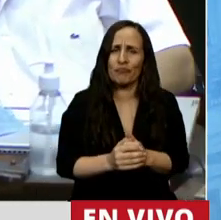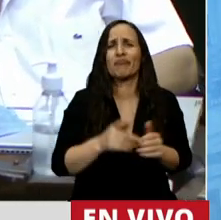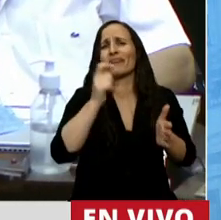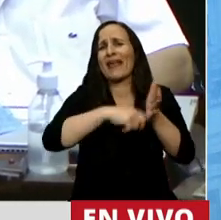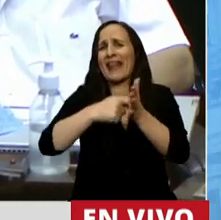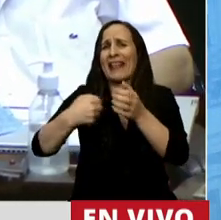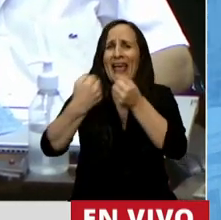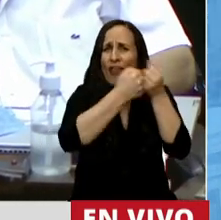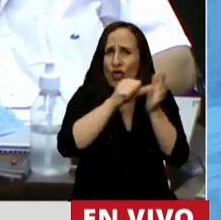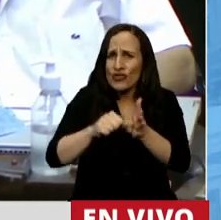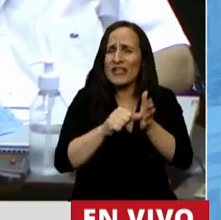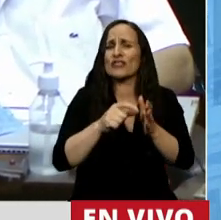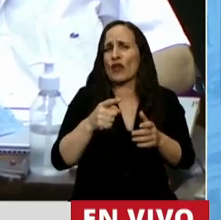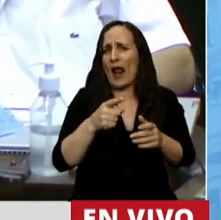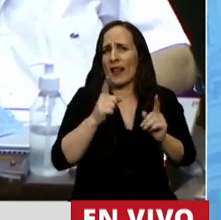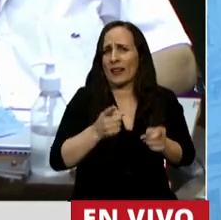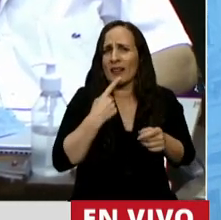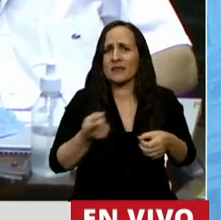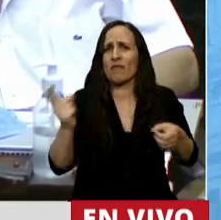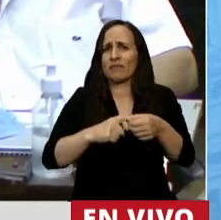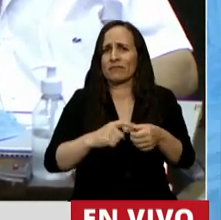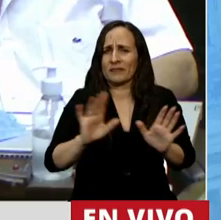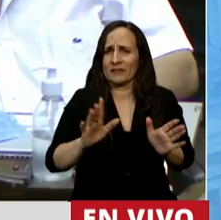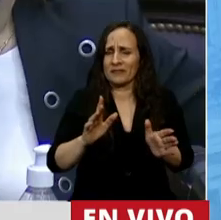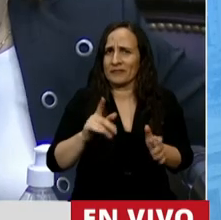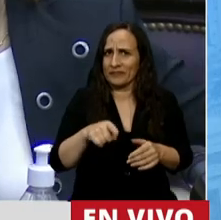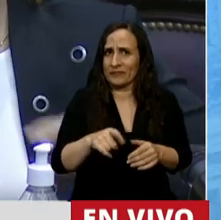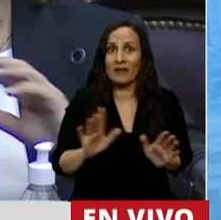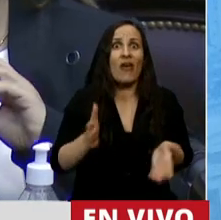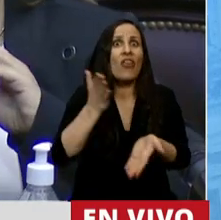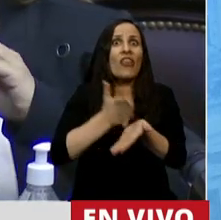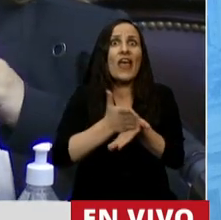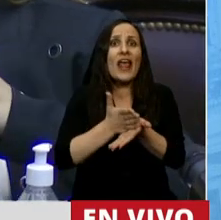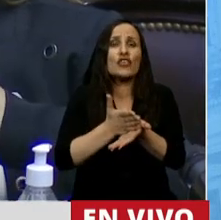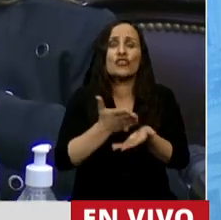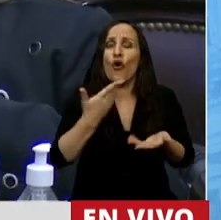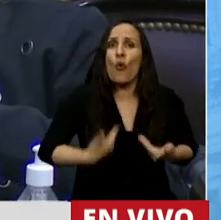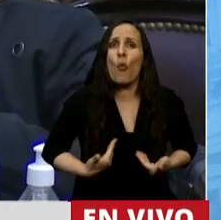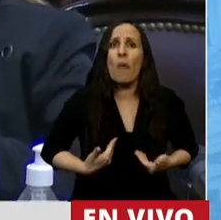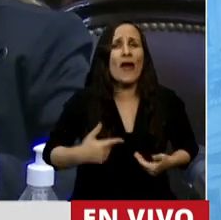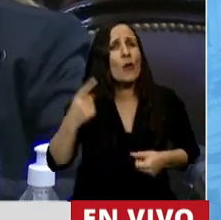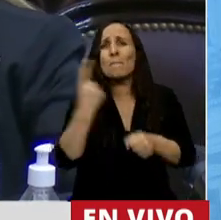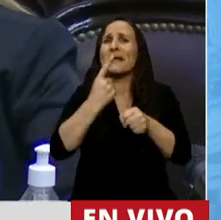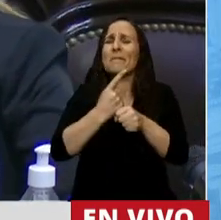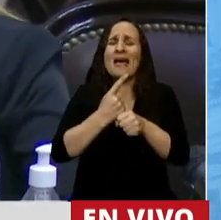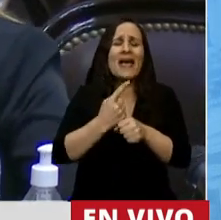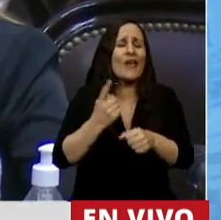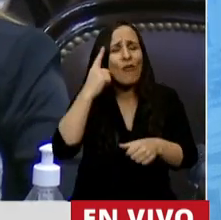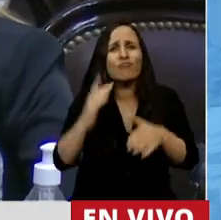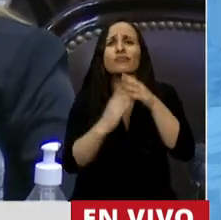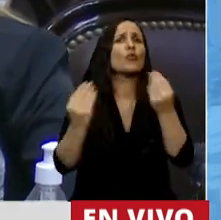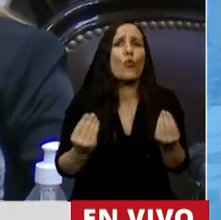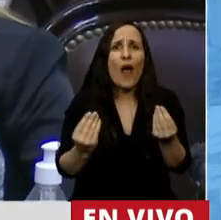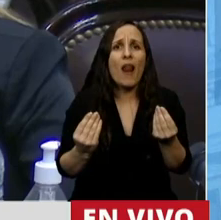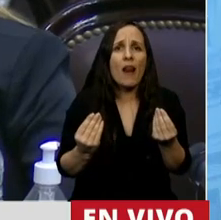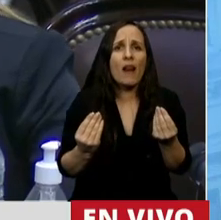trata de avasallar con esto también al primer derecho humano que tenemos los seres humanos, que es el derecho a la vida. Pero entonces yo me